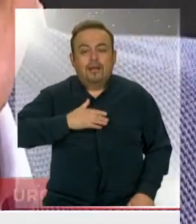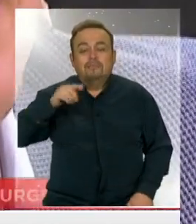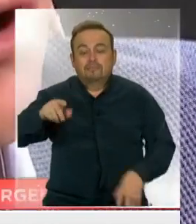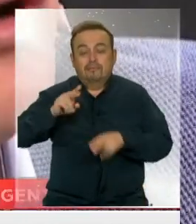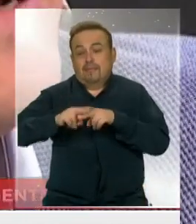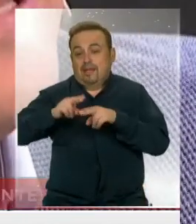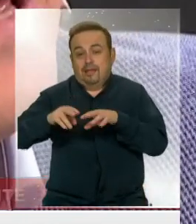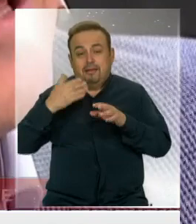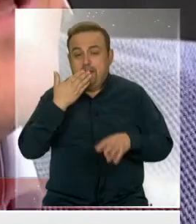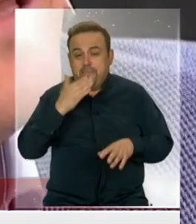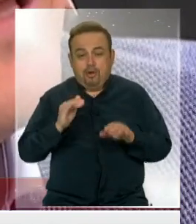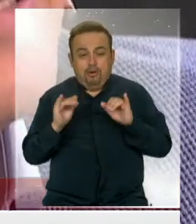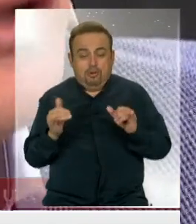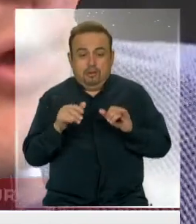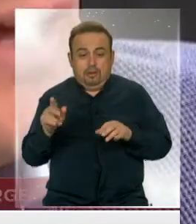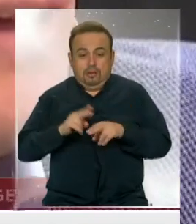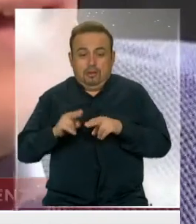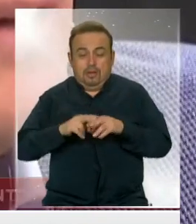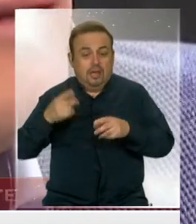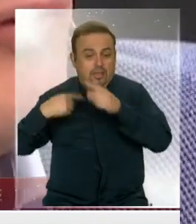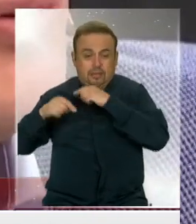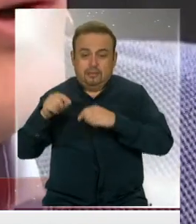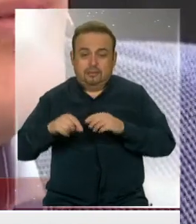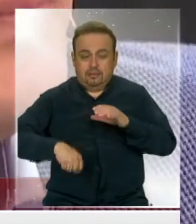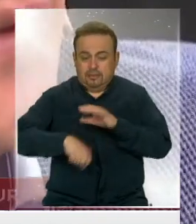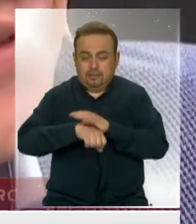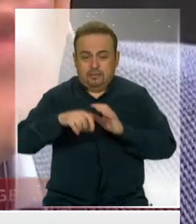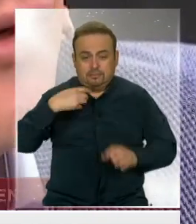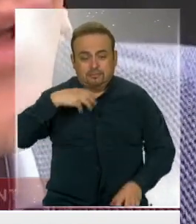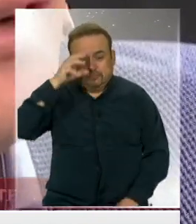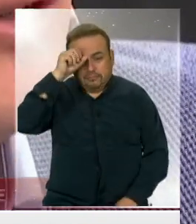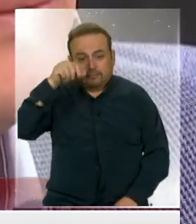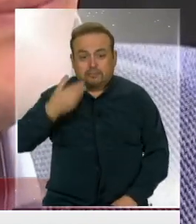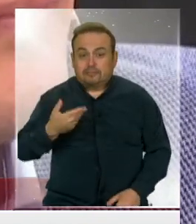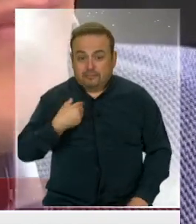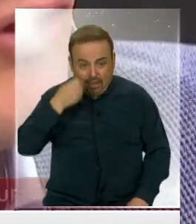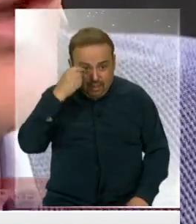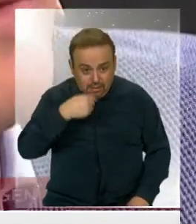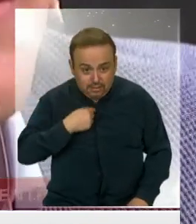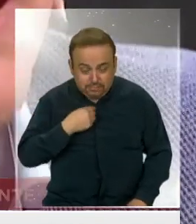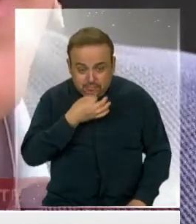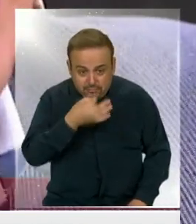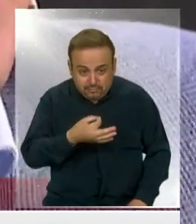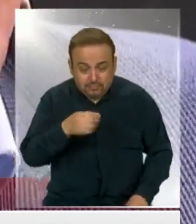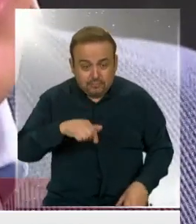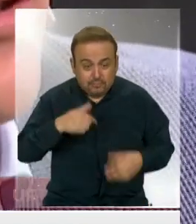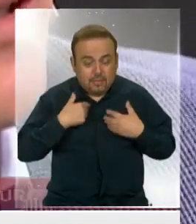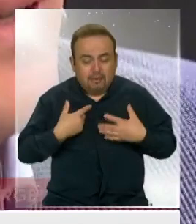hizo de la mejor manera en la historia del fútbol. ¿Se entiende lo que digo? Entonces